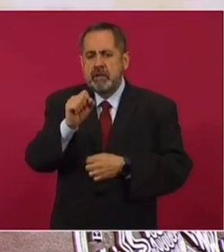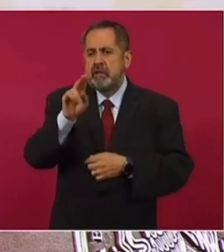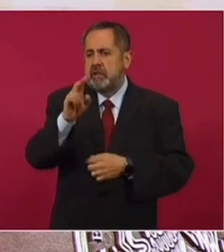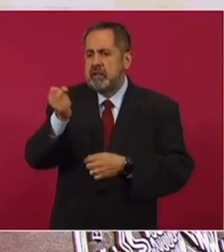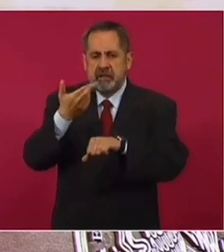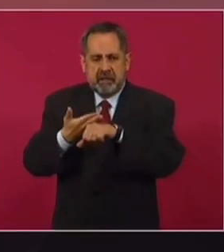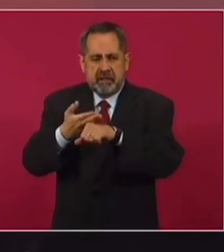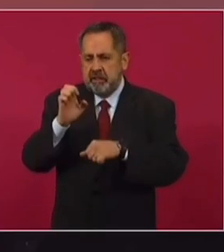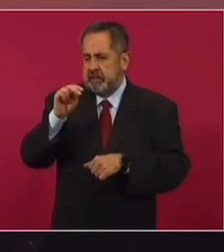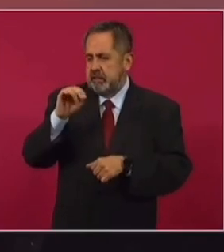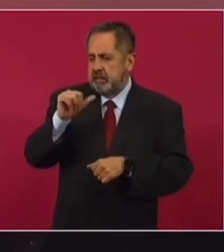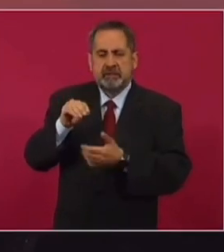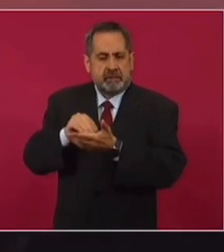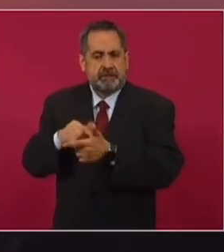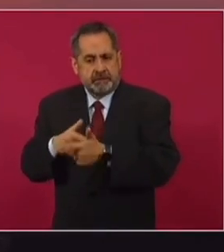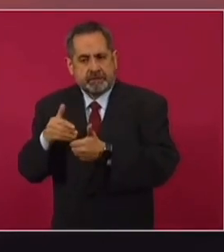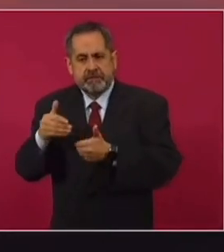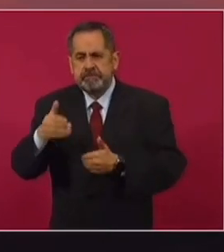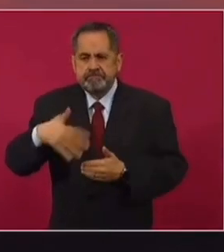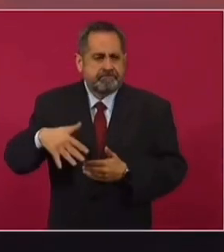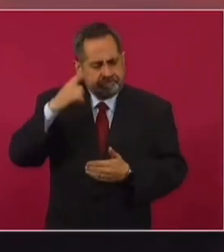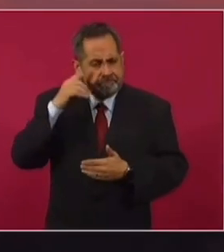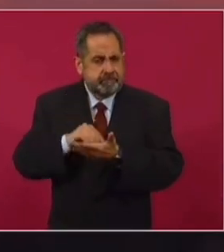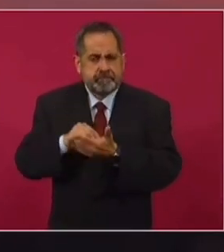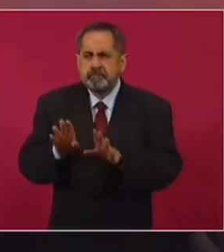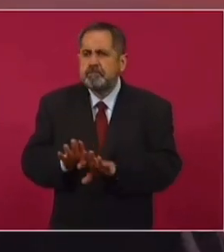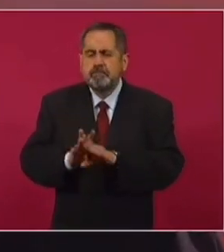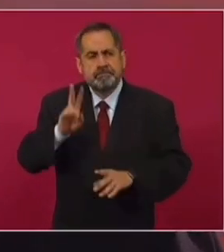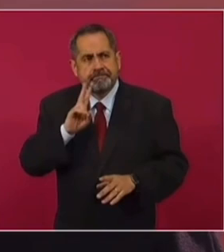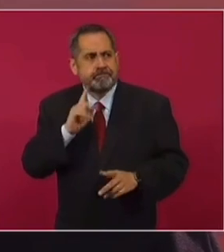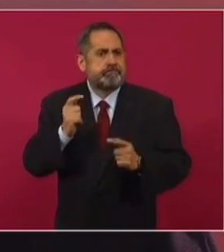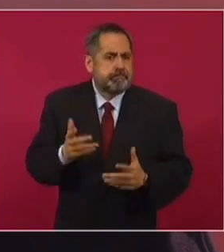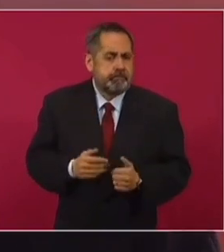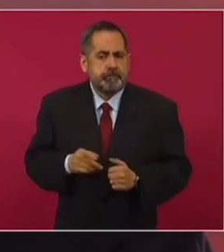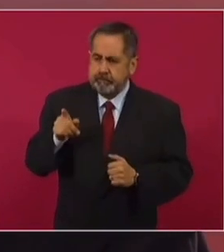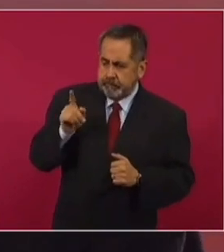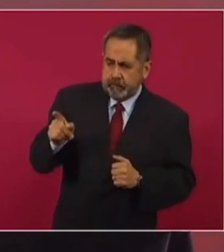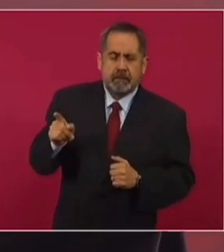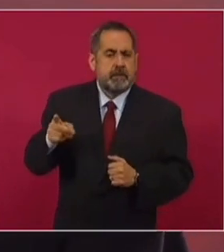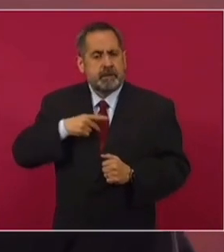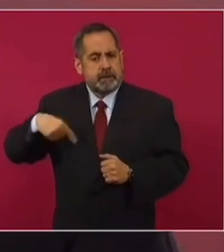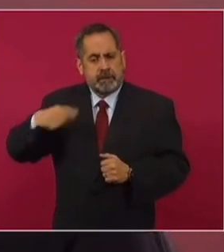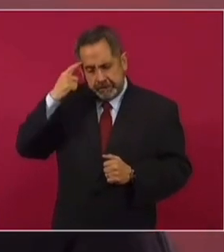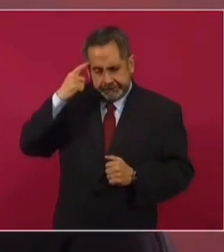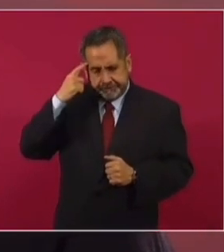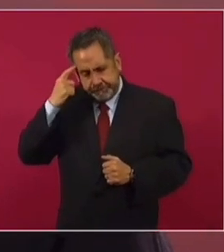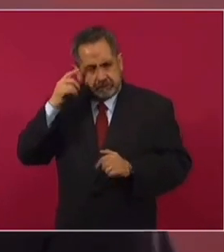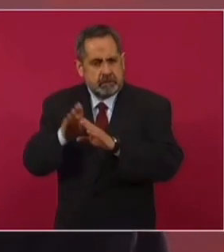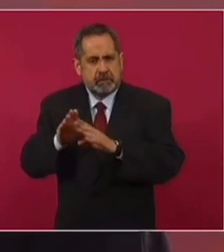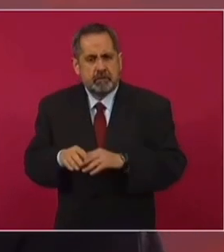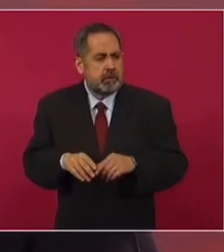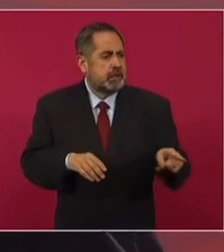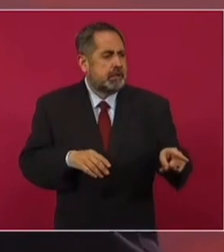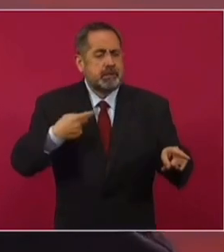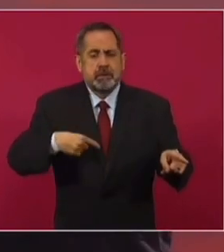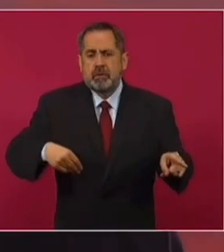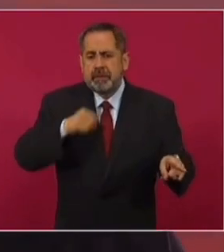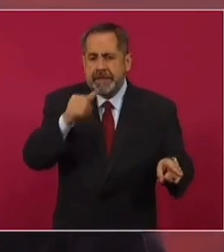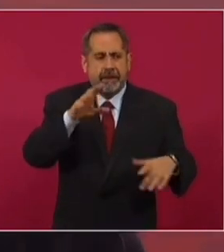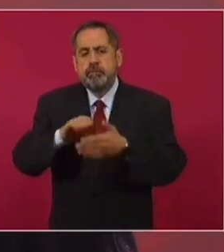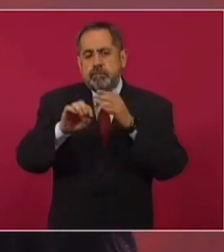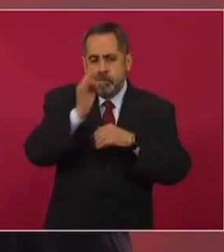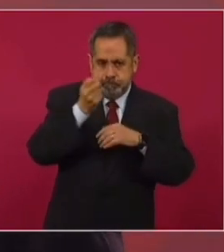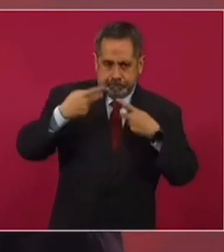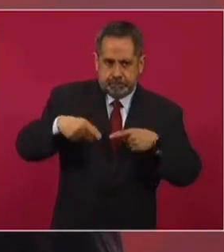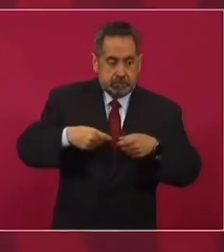Encinas, que continúen, que busquen la forma de liberar a inocentes. Por ejemplo, quienes fueron